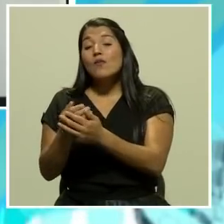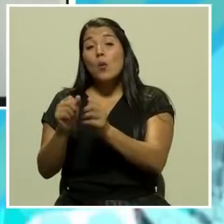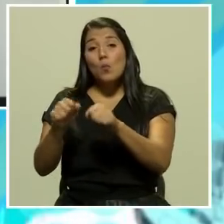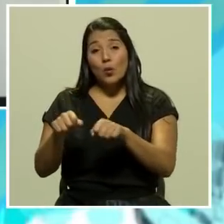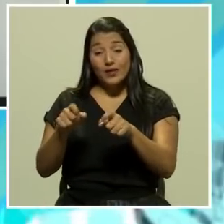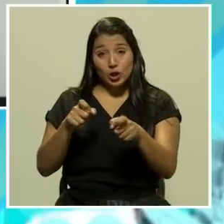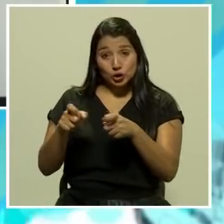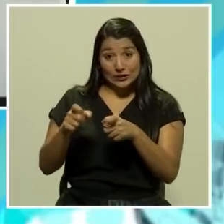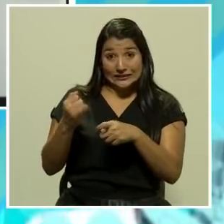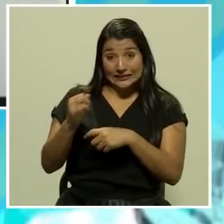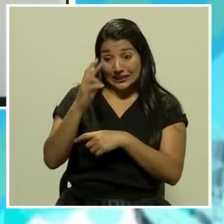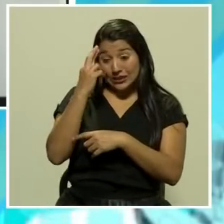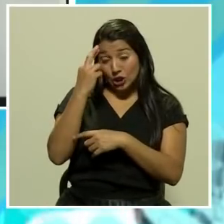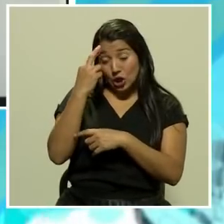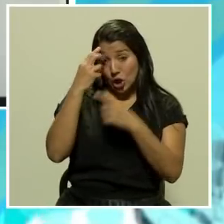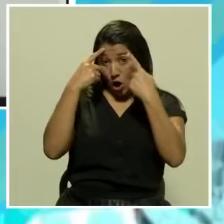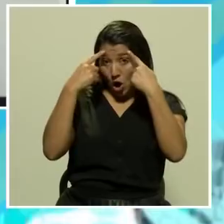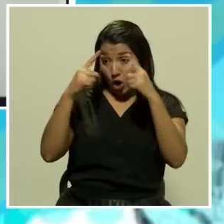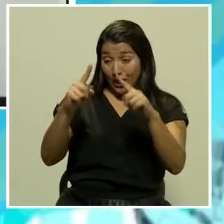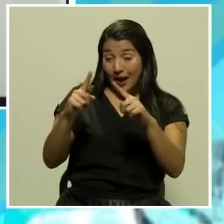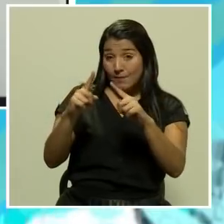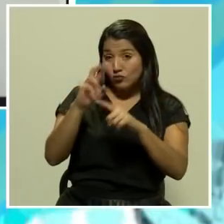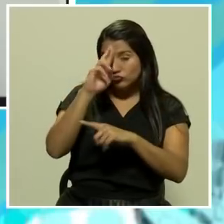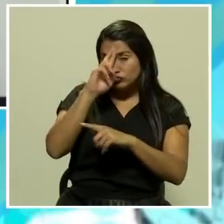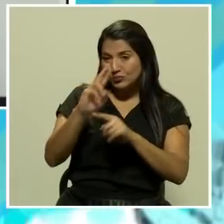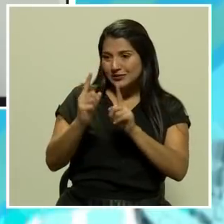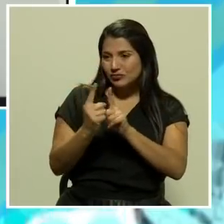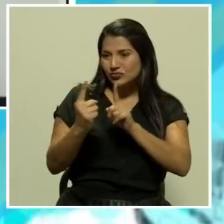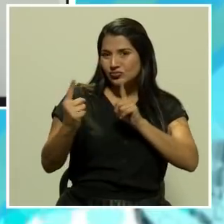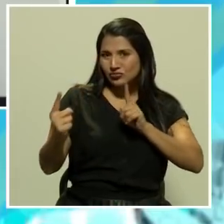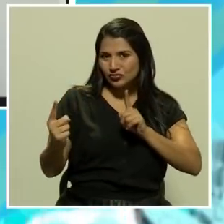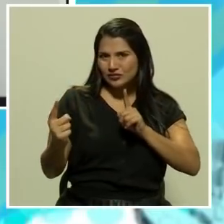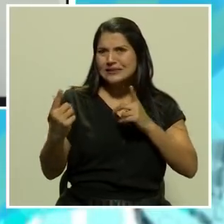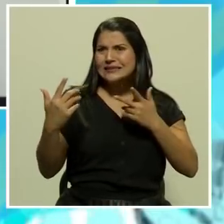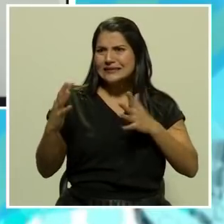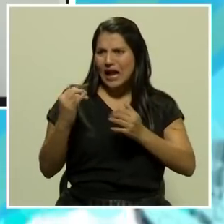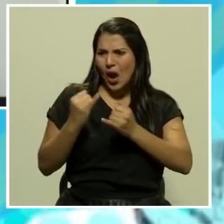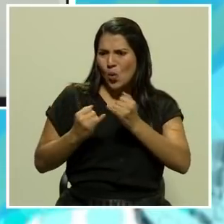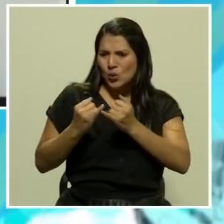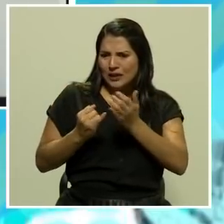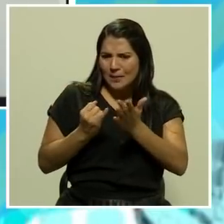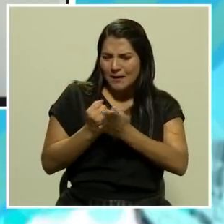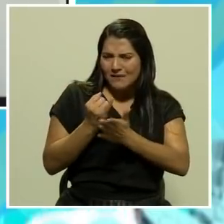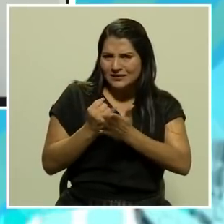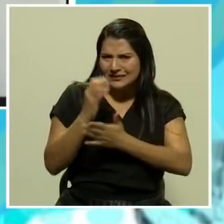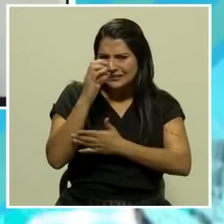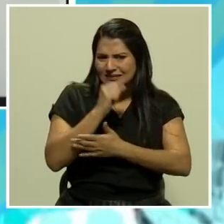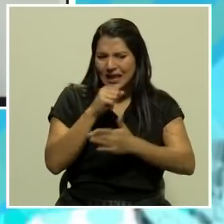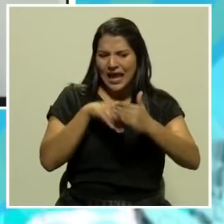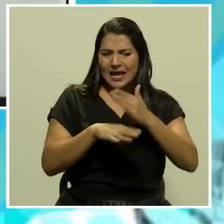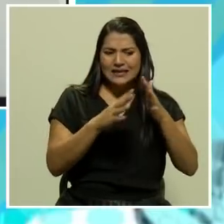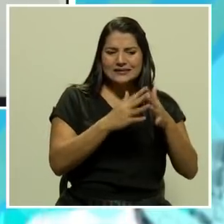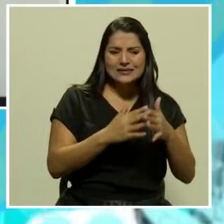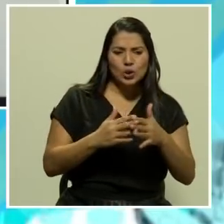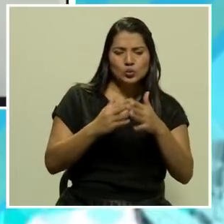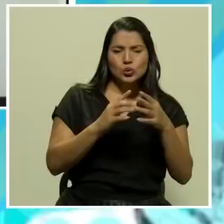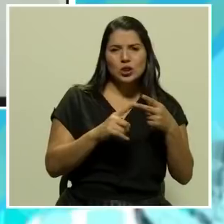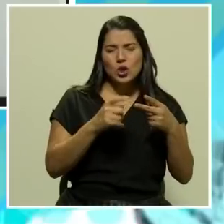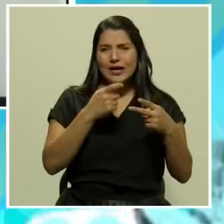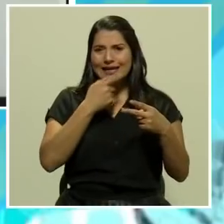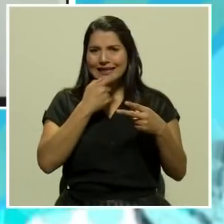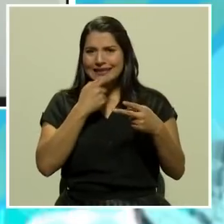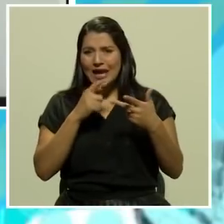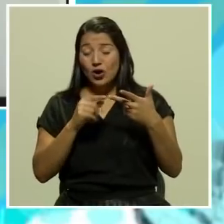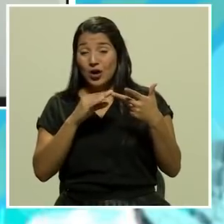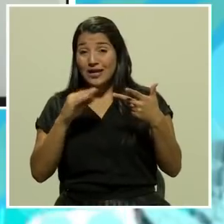si logras el distanciamiento, que ya las últimas investigaciones te reflejan que en Estados Unidos, en Inglaterra y